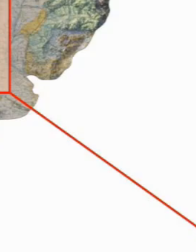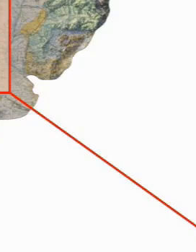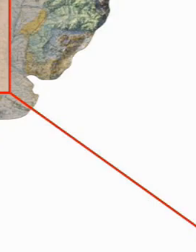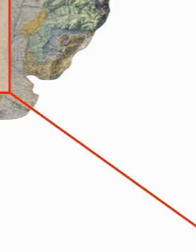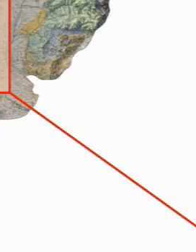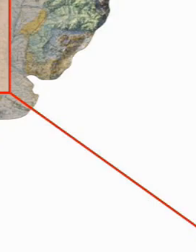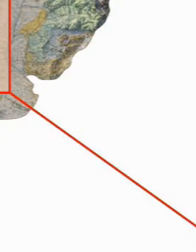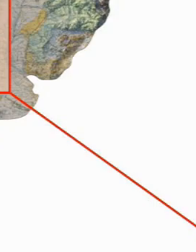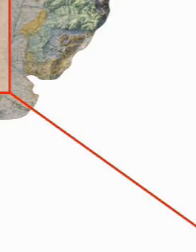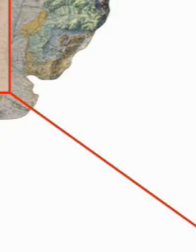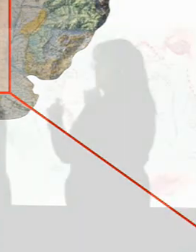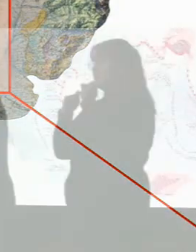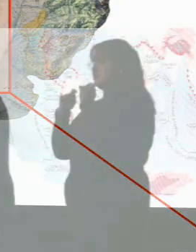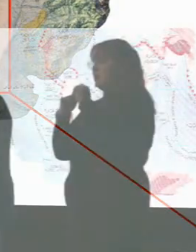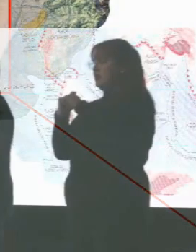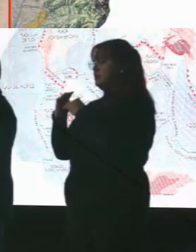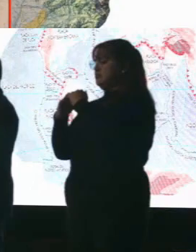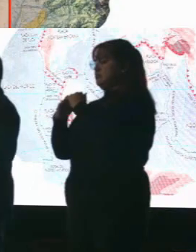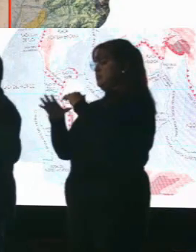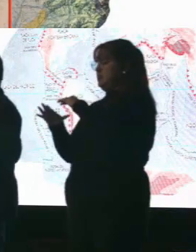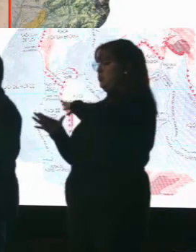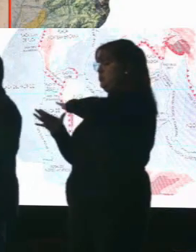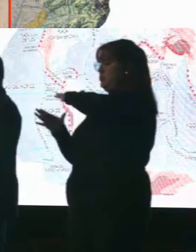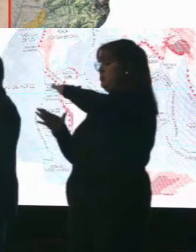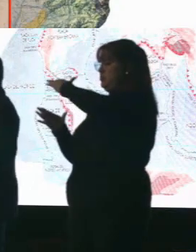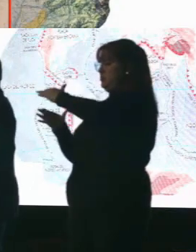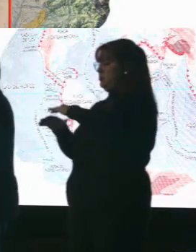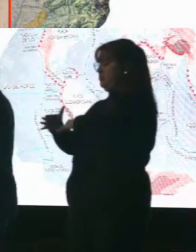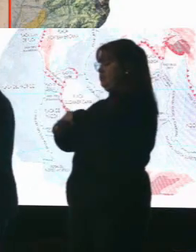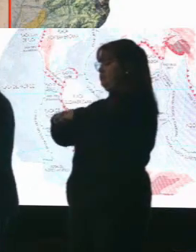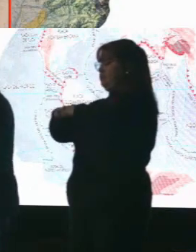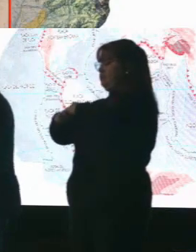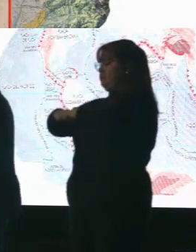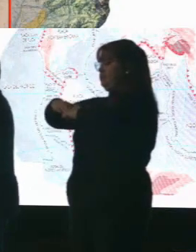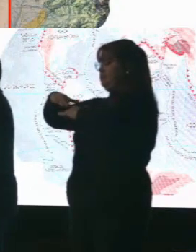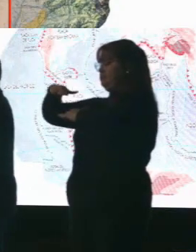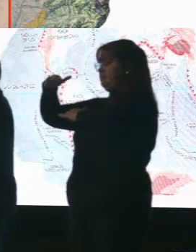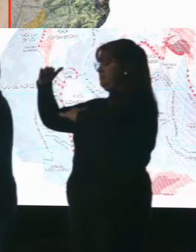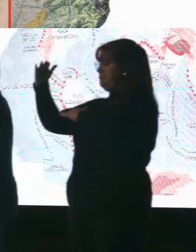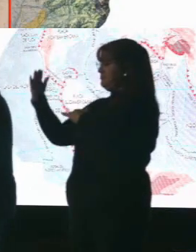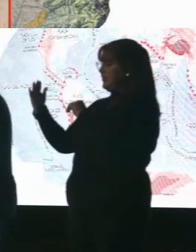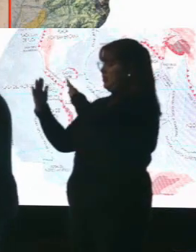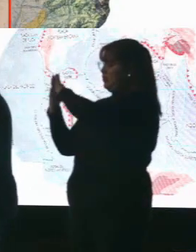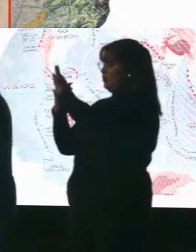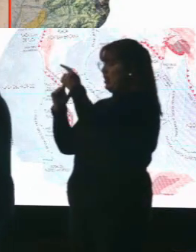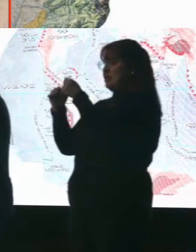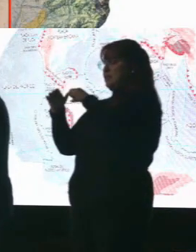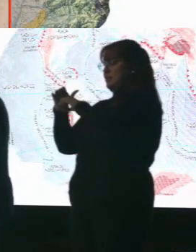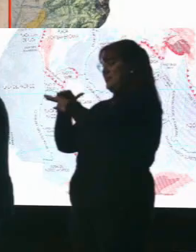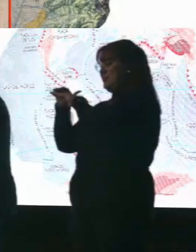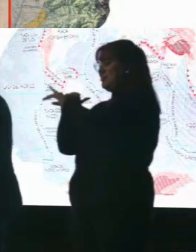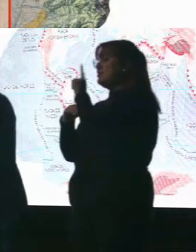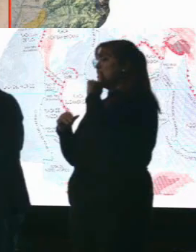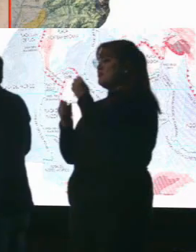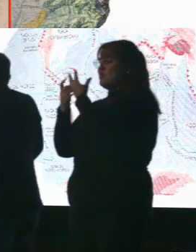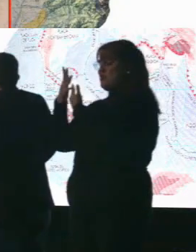genera volcanismo, el volcanismo genera cordilleras o orógenos, y ese orógeno genera depósitos minerales, que es lo que hoy día